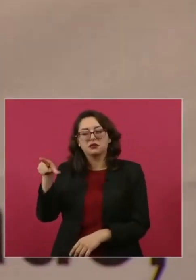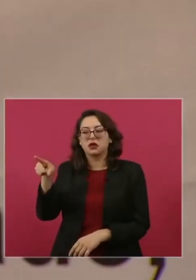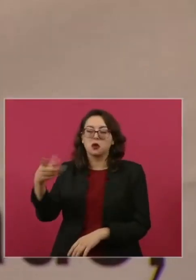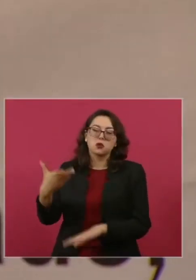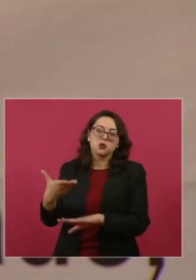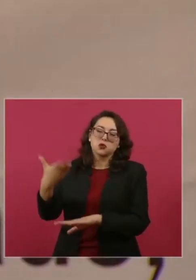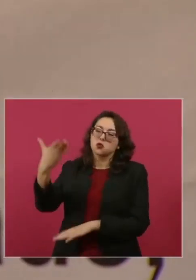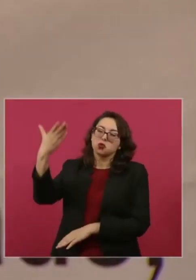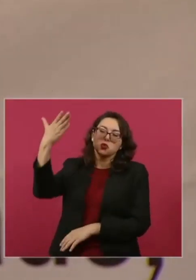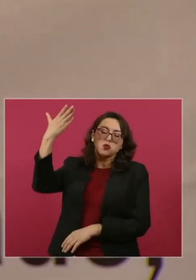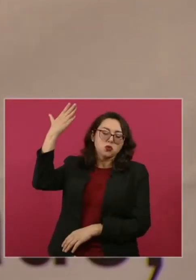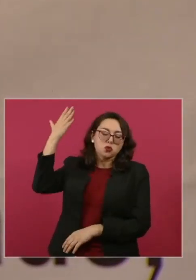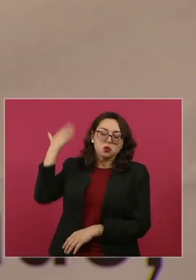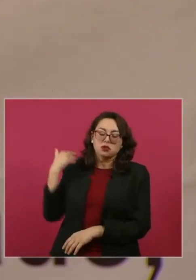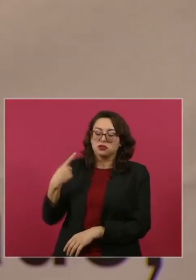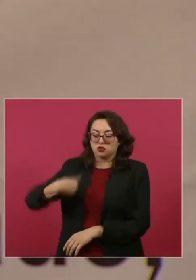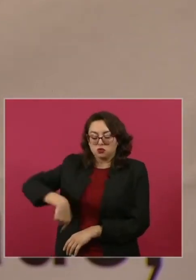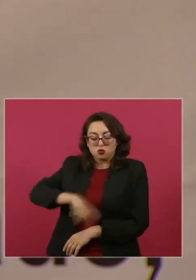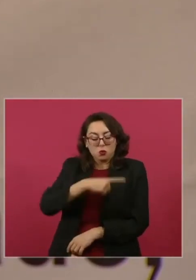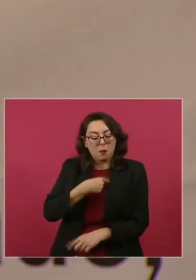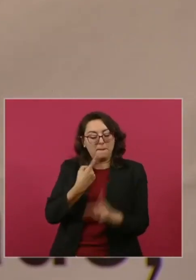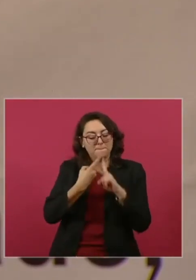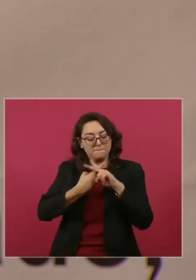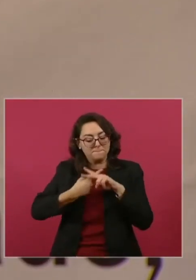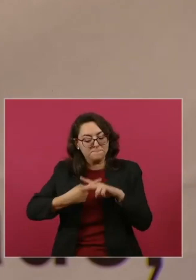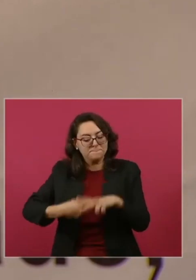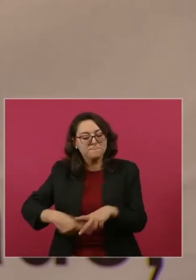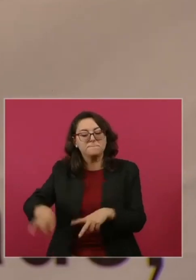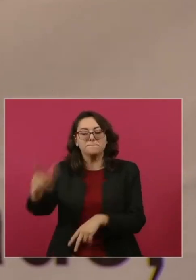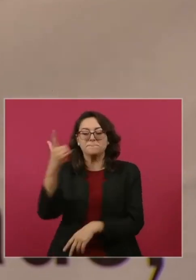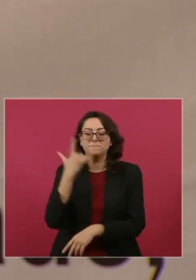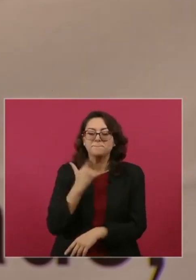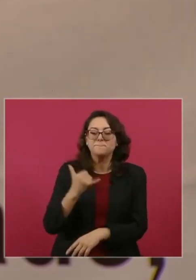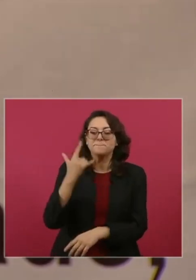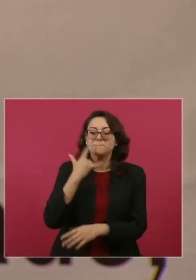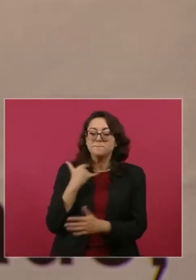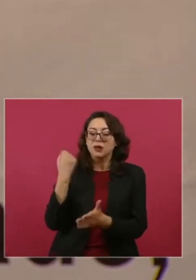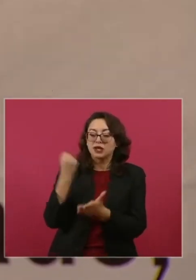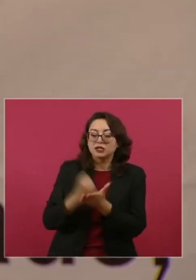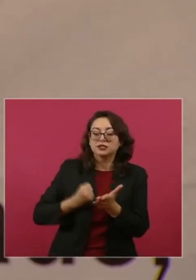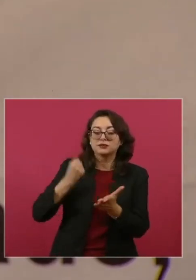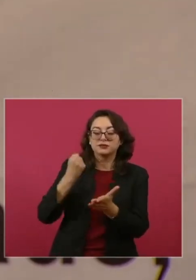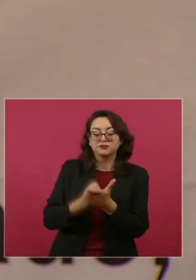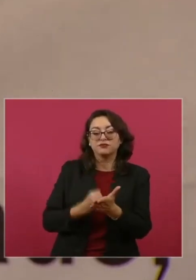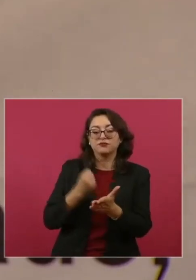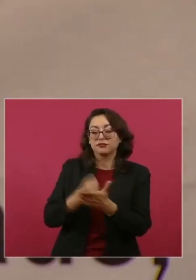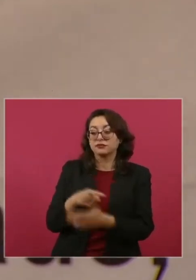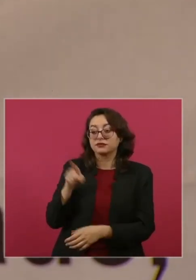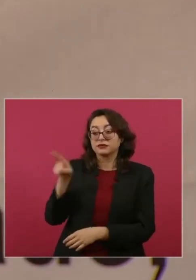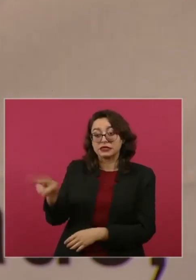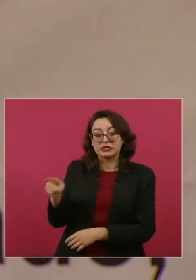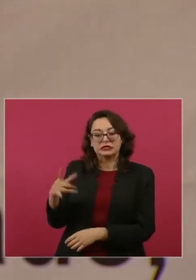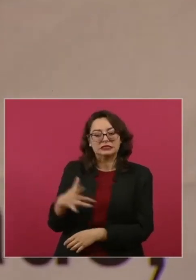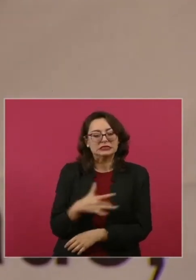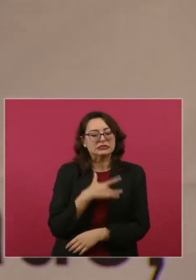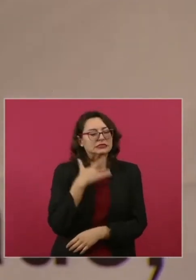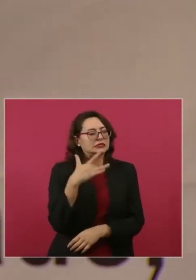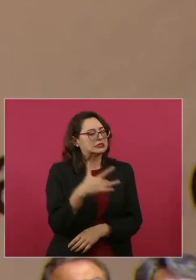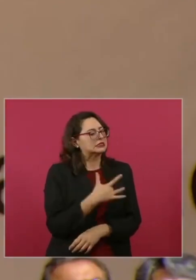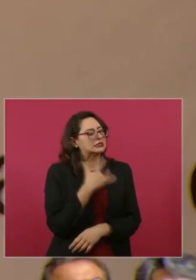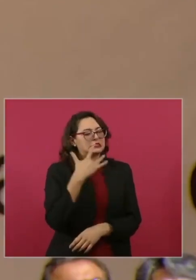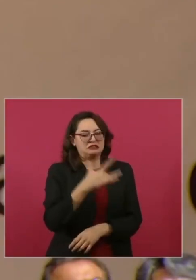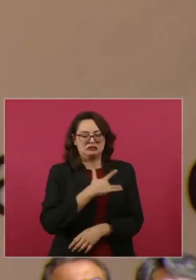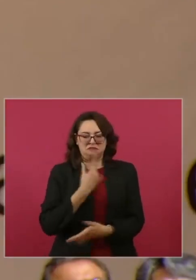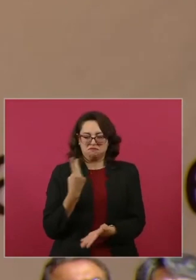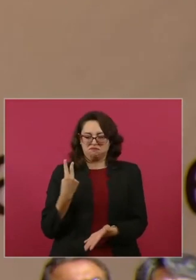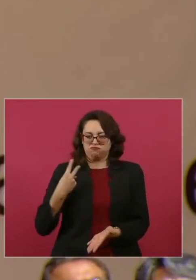movimiento, a state, when the movement was beginning, de sentimientos, tomó la palabra, he y